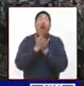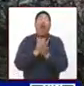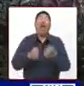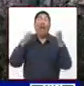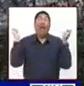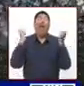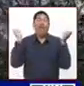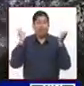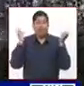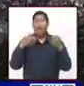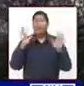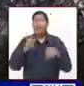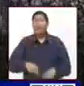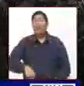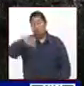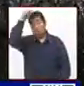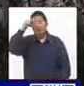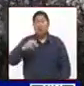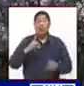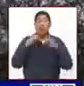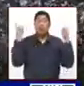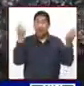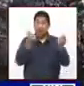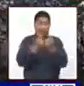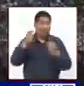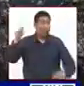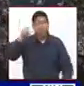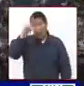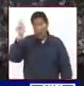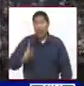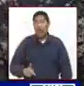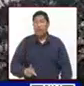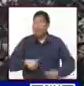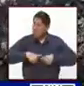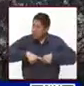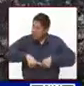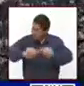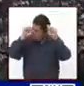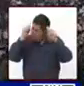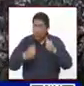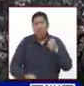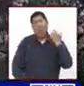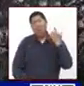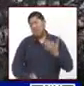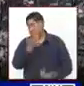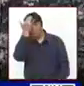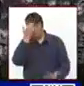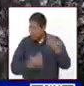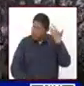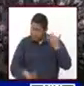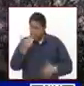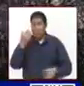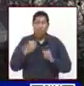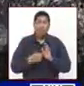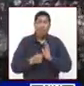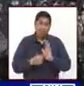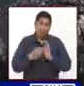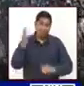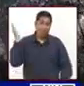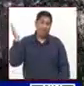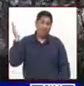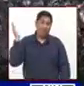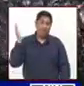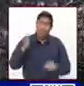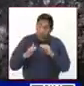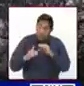hecho, justamente en el norte del departamento de La Paz, como vemos en imágenes, continúan los incendios, lamentablemente. Estas imágenes nos las